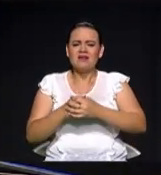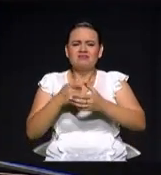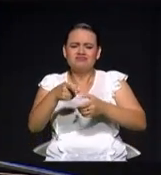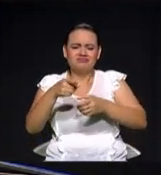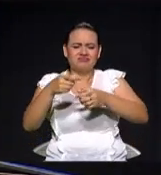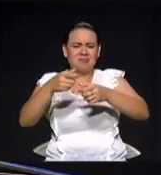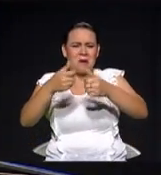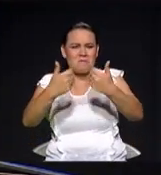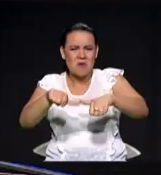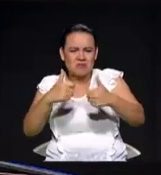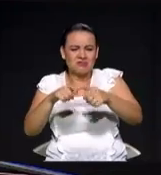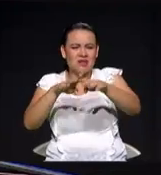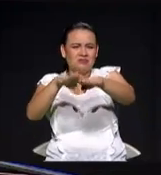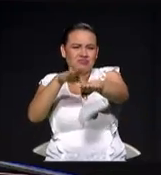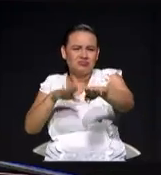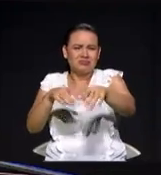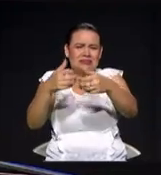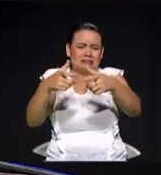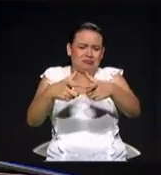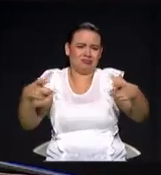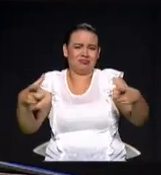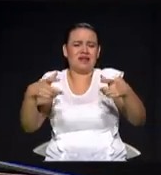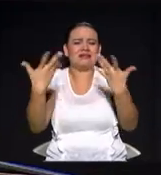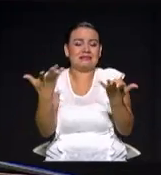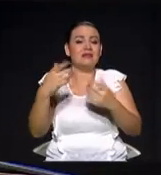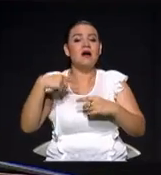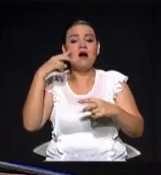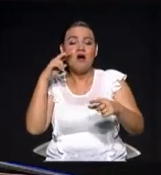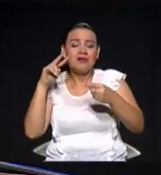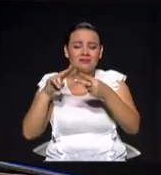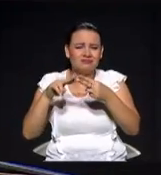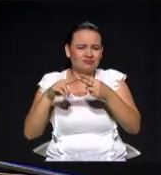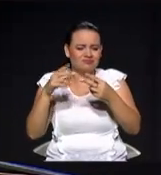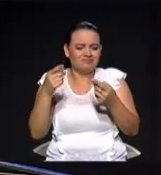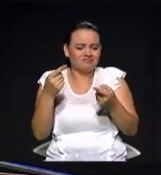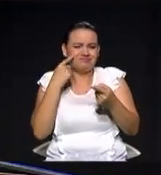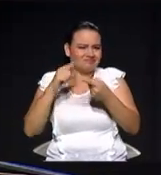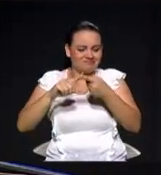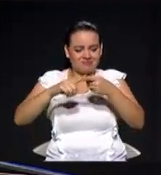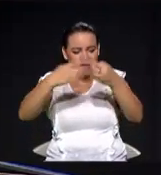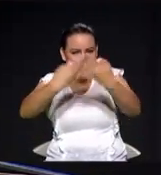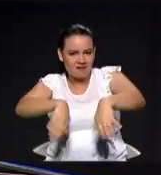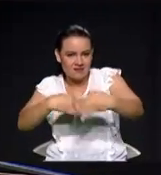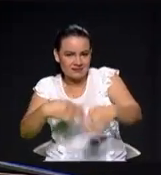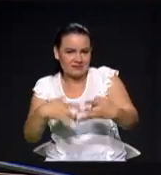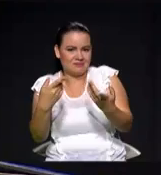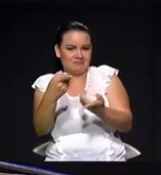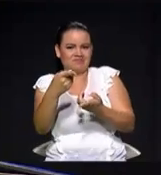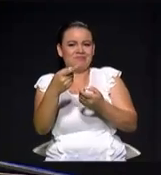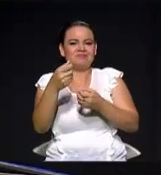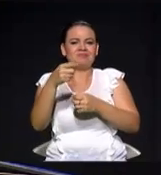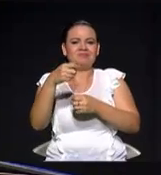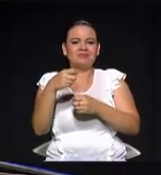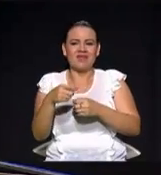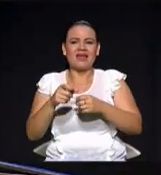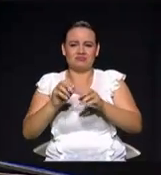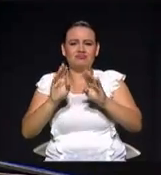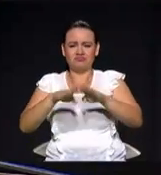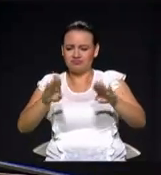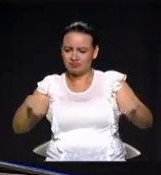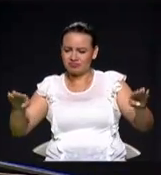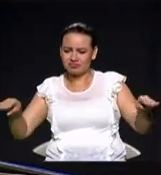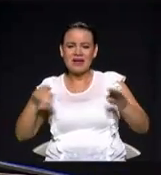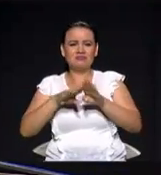80 la primera fase conectar calle con la floresta también muy importante al carro particular de motocicletas una